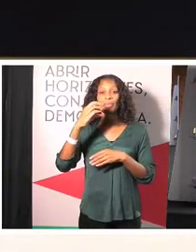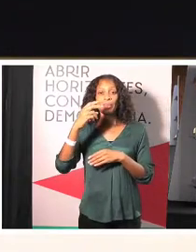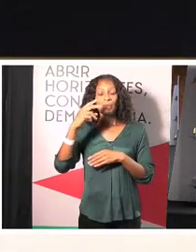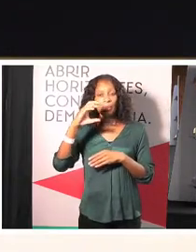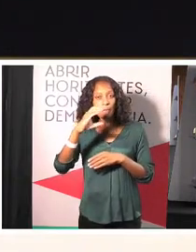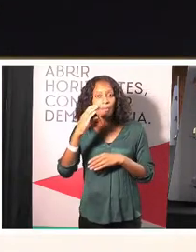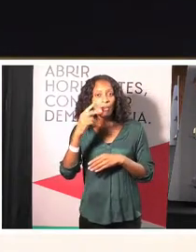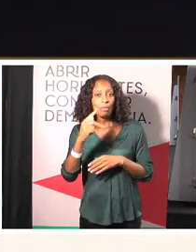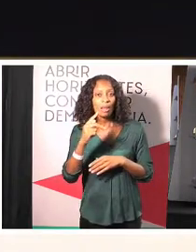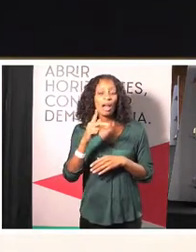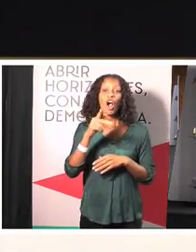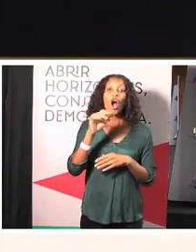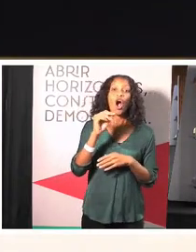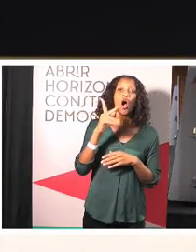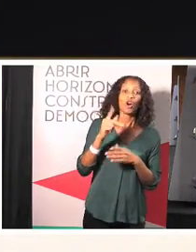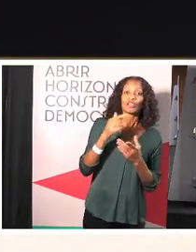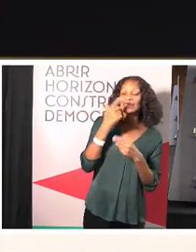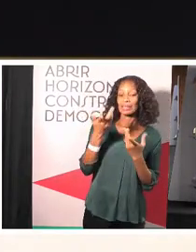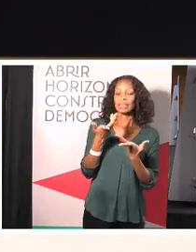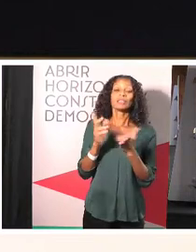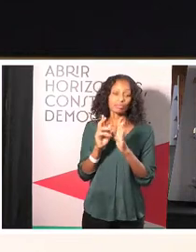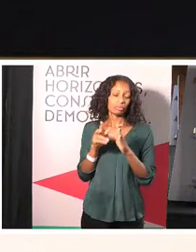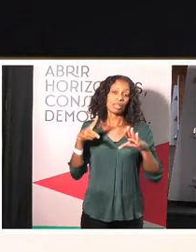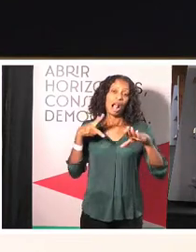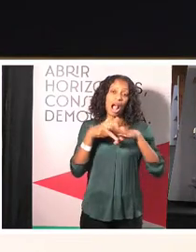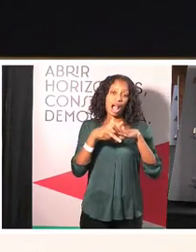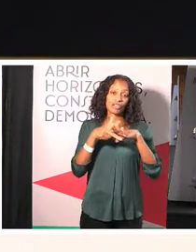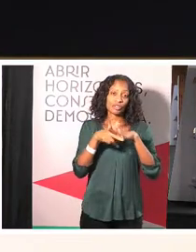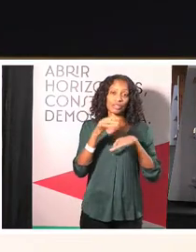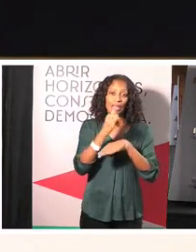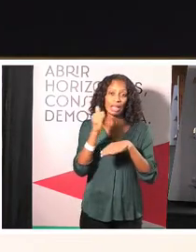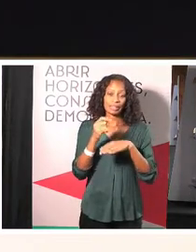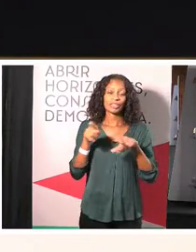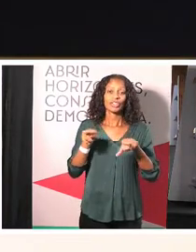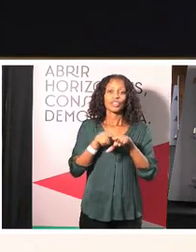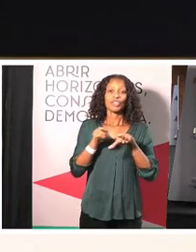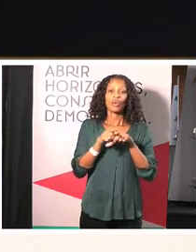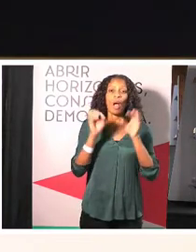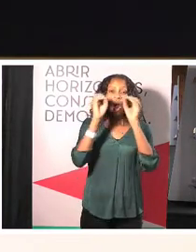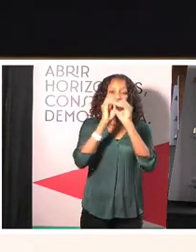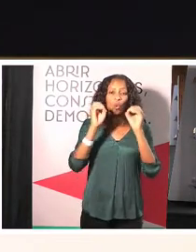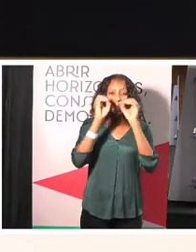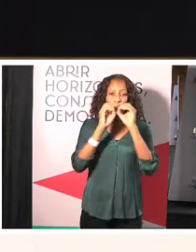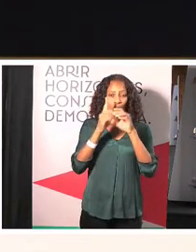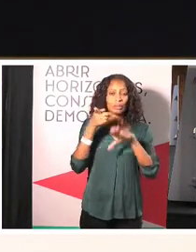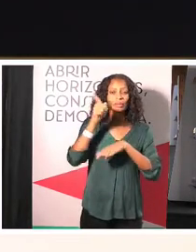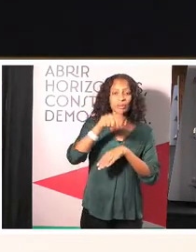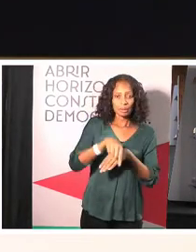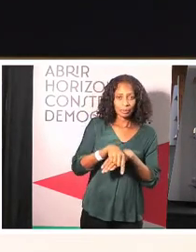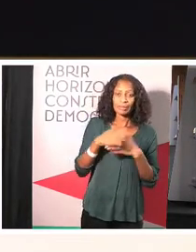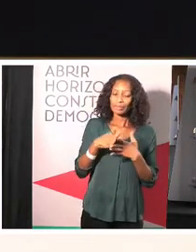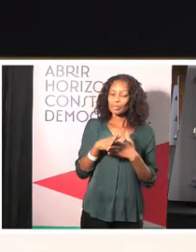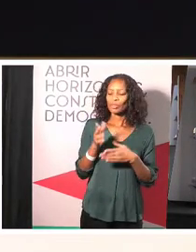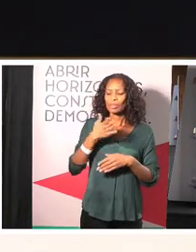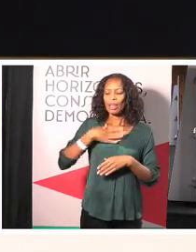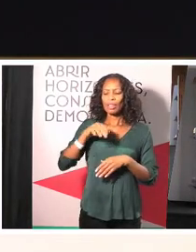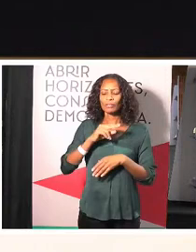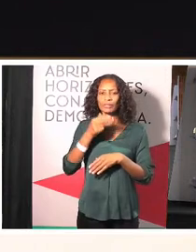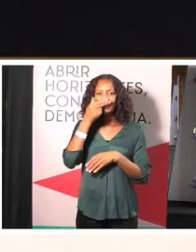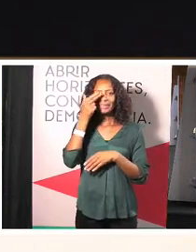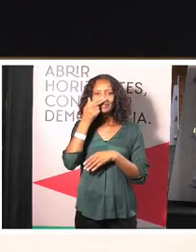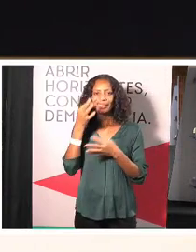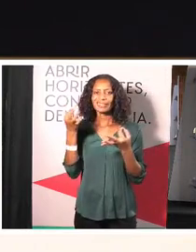empresas tecnológicas, y eso les hace tener un interés común, que no es abstracto, les interesa a ambos que continúen, ¿no?, porque